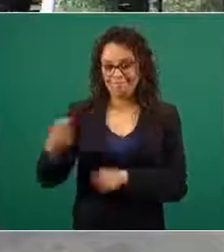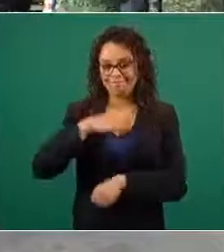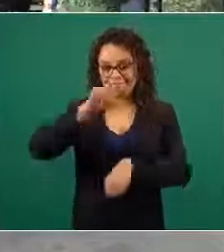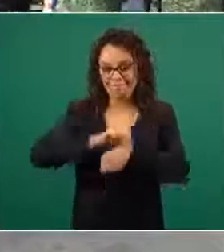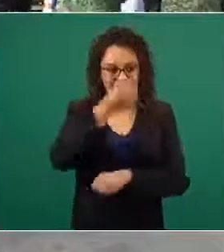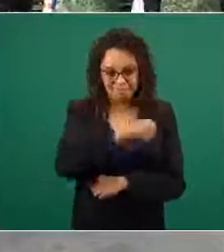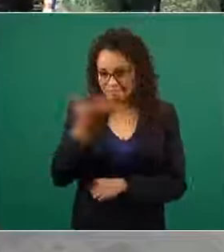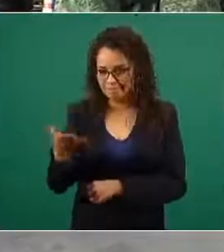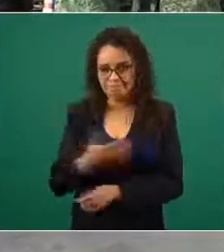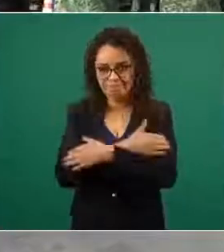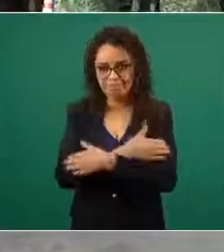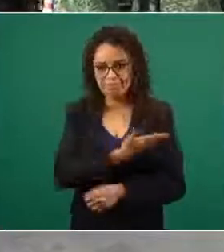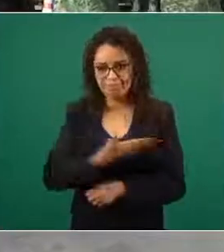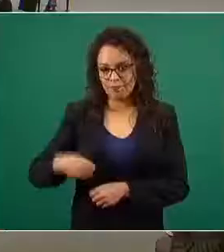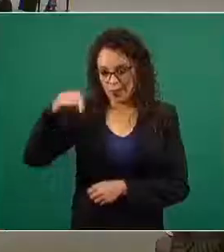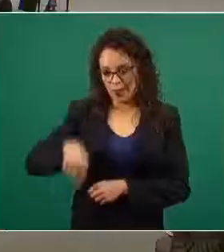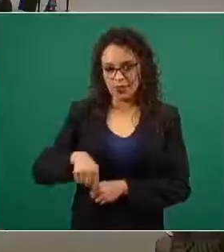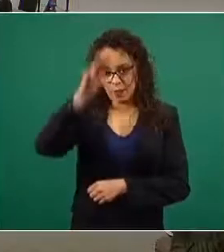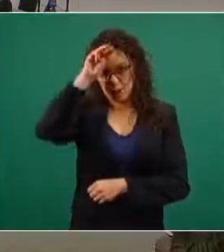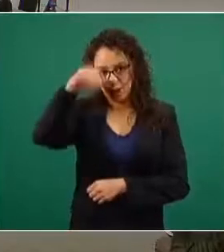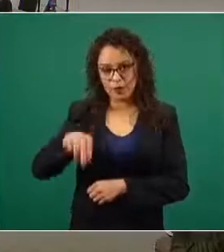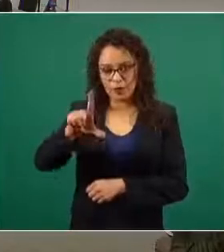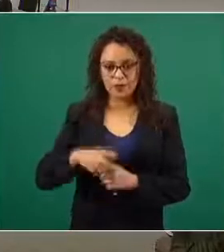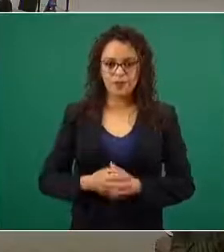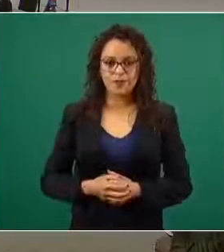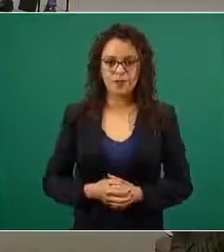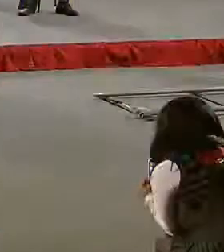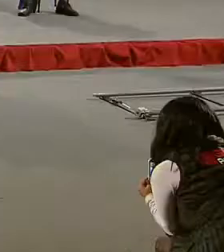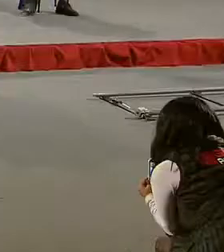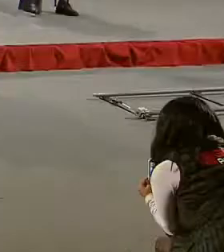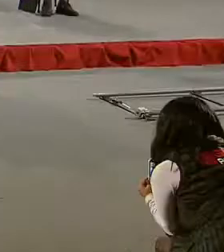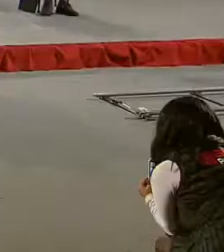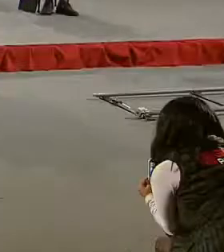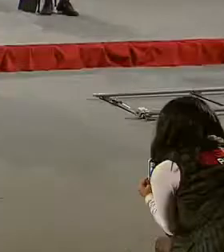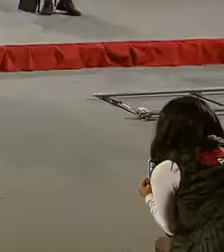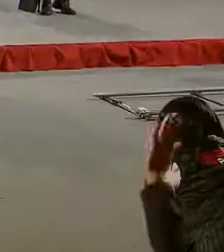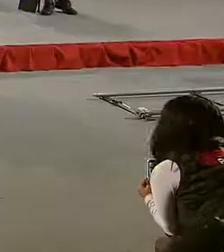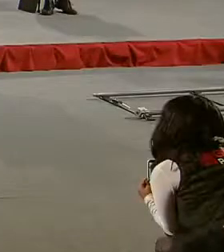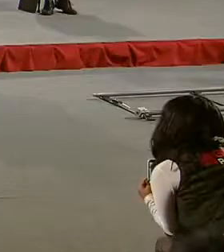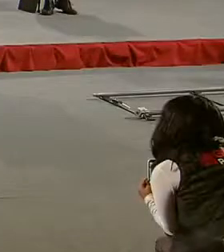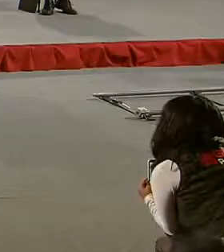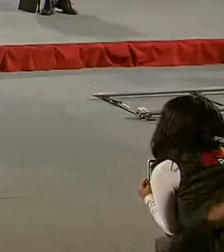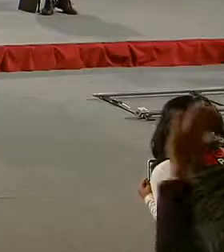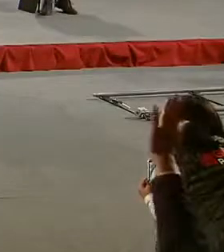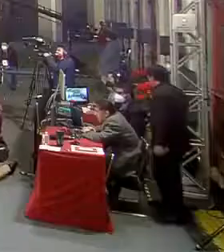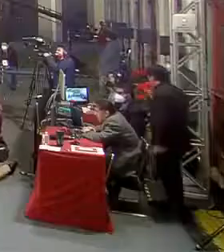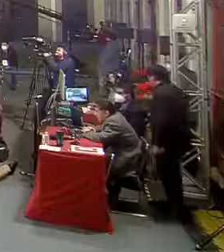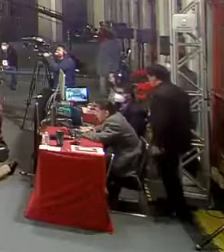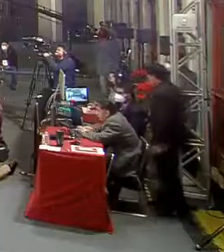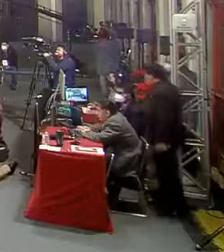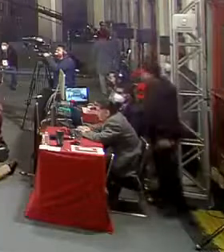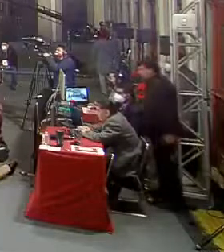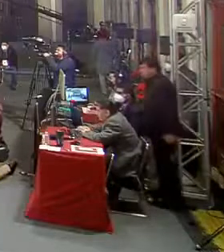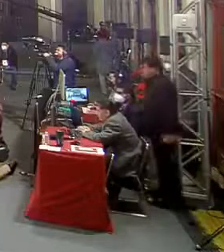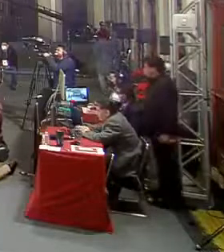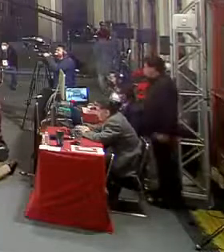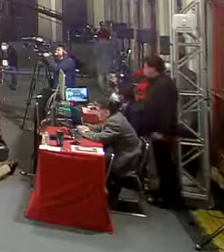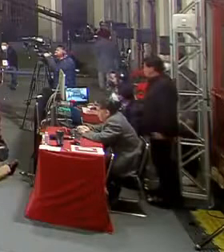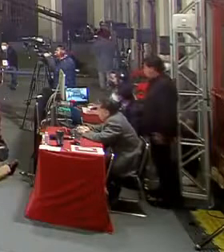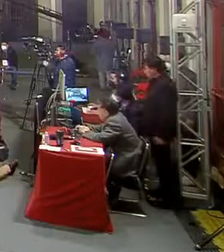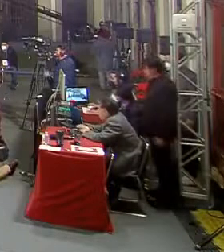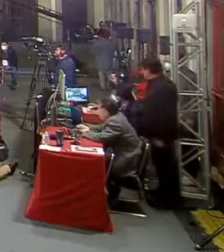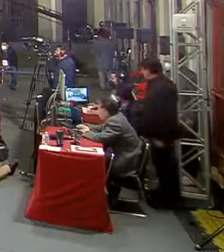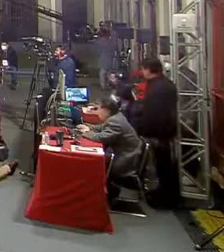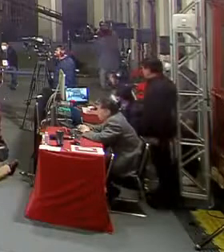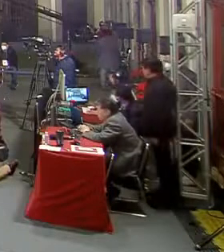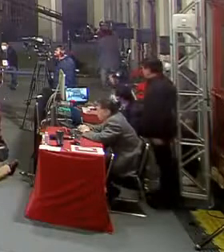Saludos, señor presidente, desde Monterrey, Nuevo León. Bueno, pues seguimos. Pues preguntas. Una pregunta rápida en estos 3 minutos que tenemos de